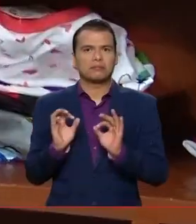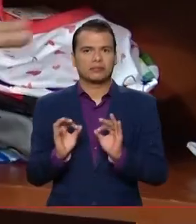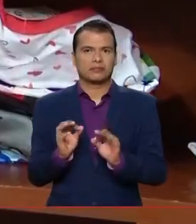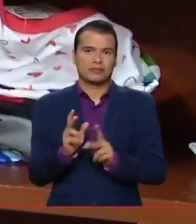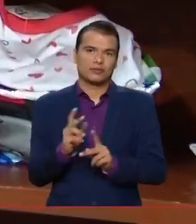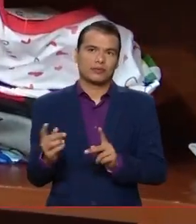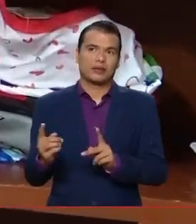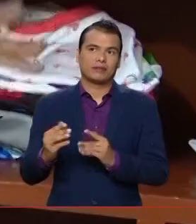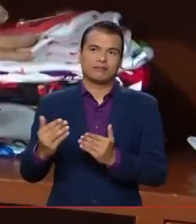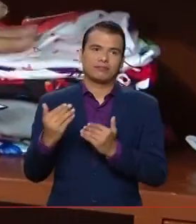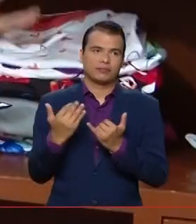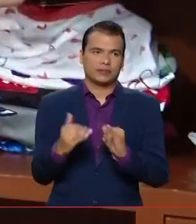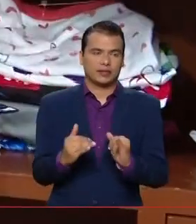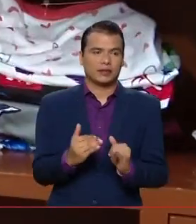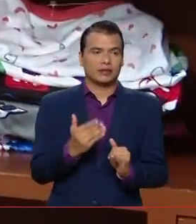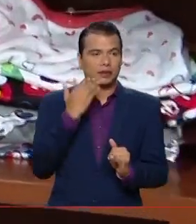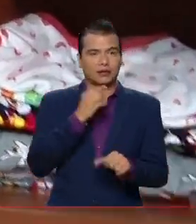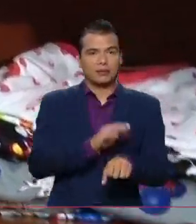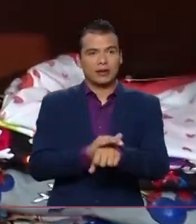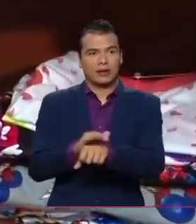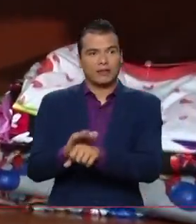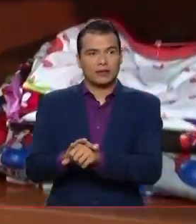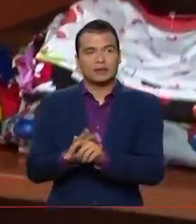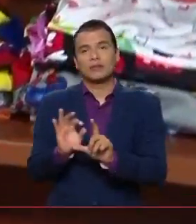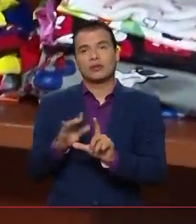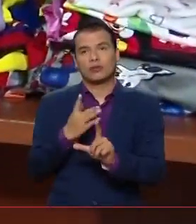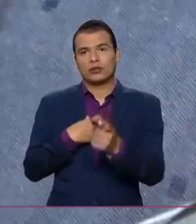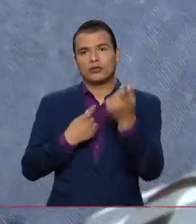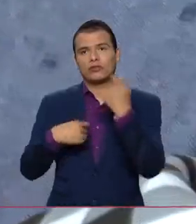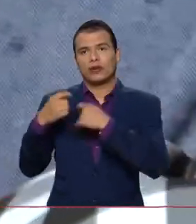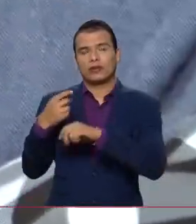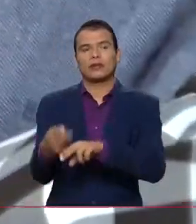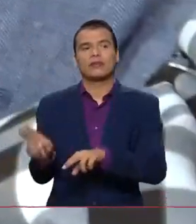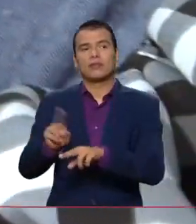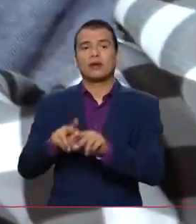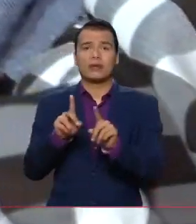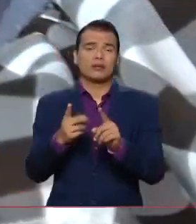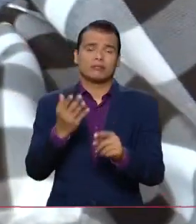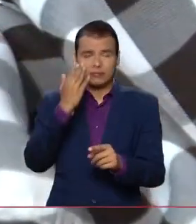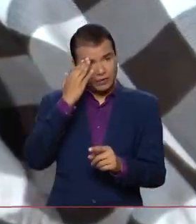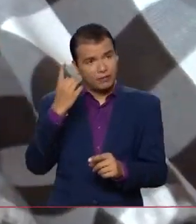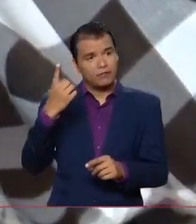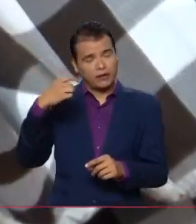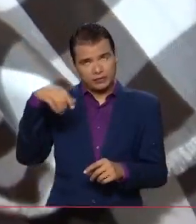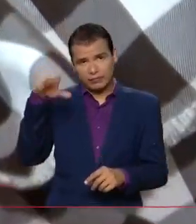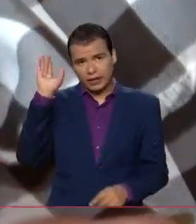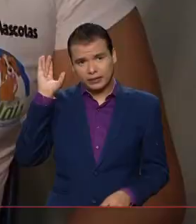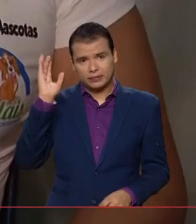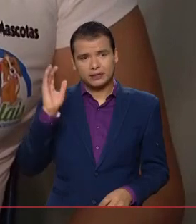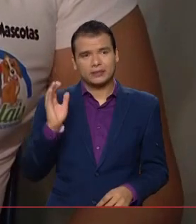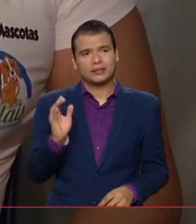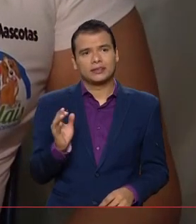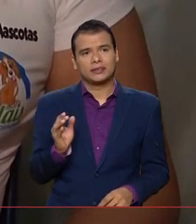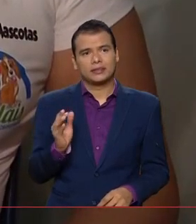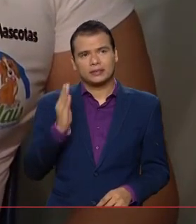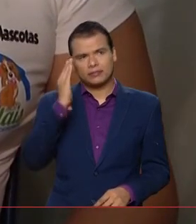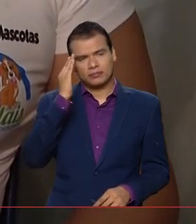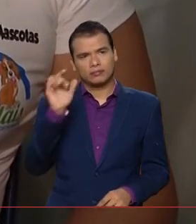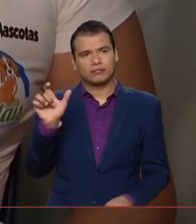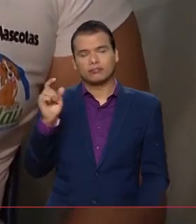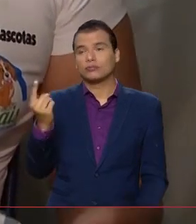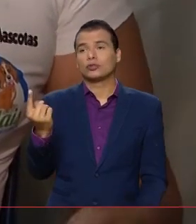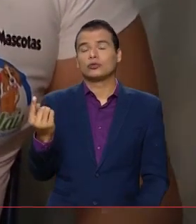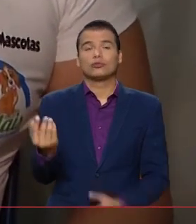que aunque ha crecido el mercado de clientes por internet, falta mucho camino por recorrer. De un momento a otro llega un cliente